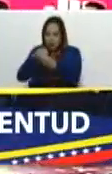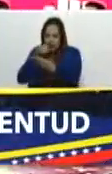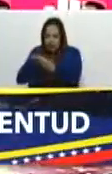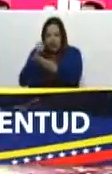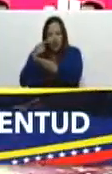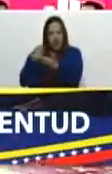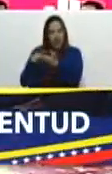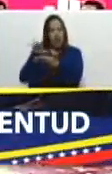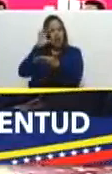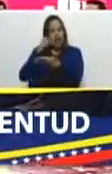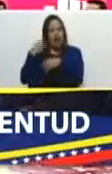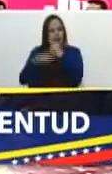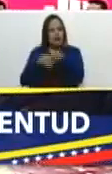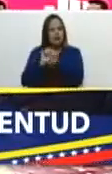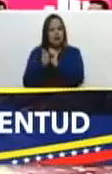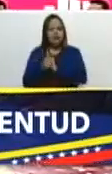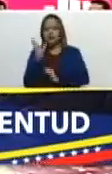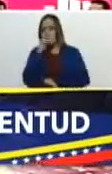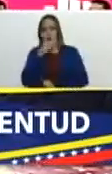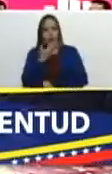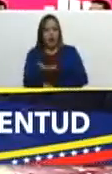hacer deporte, no existía.